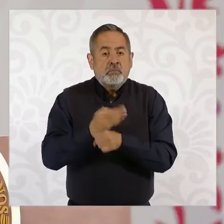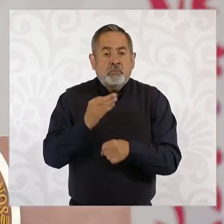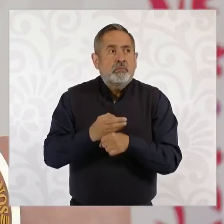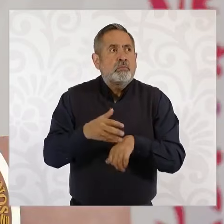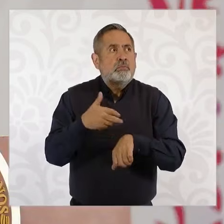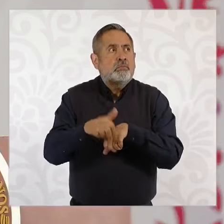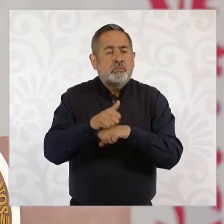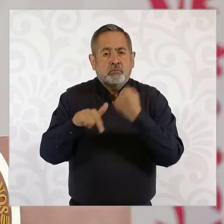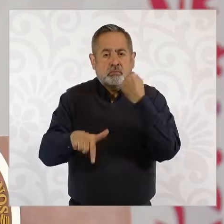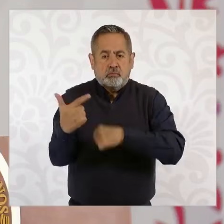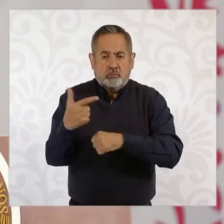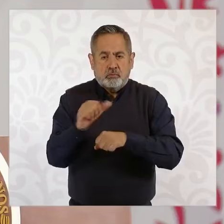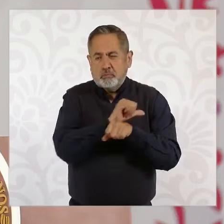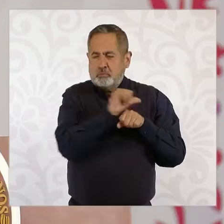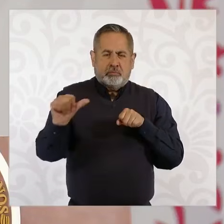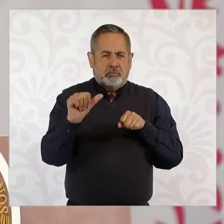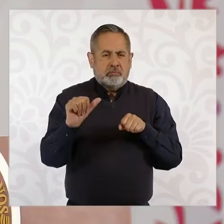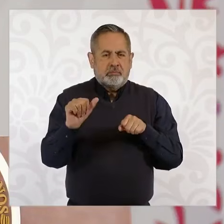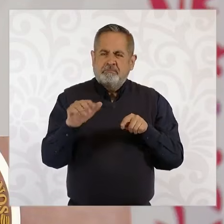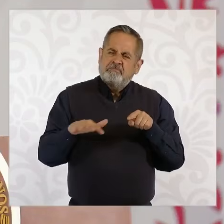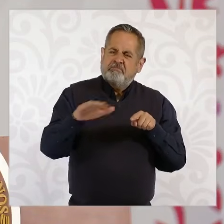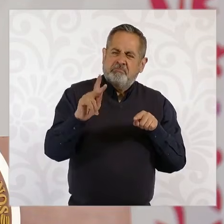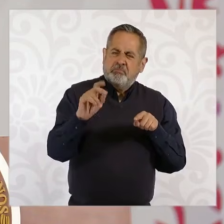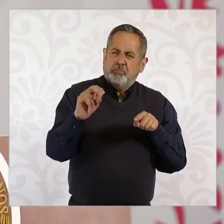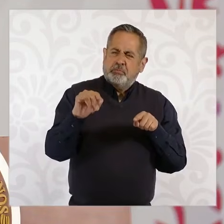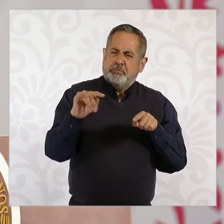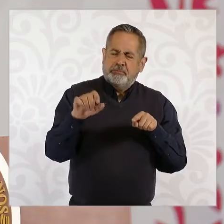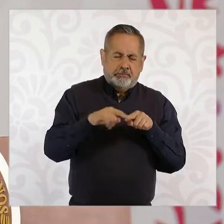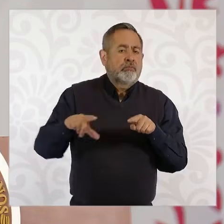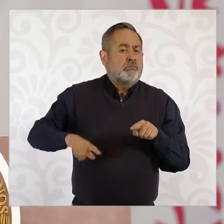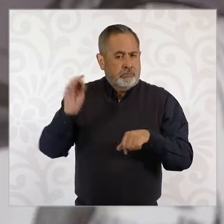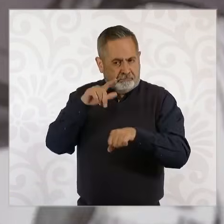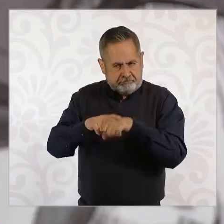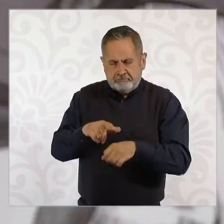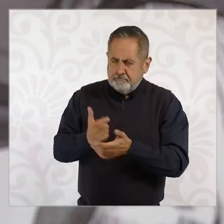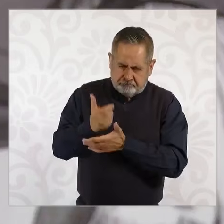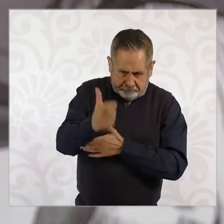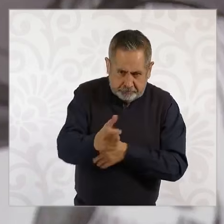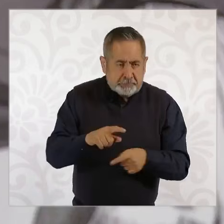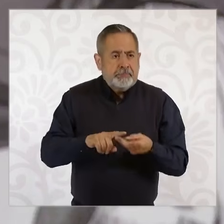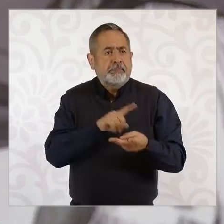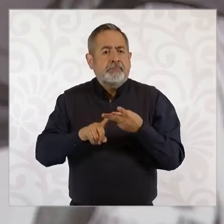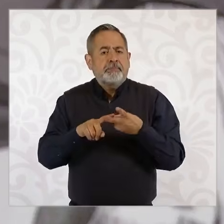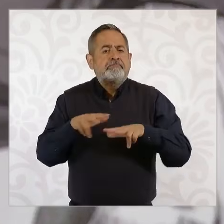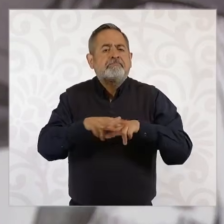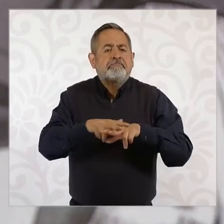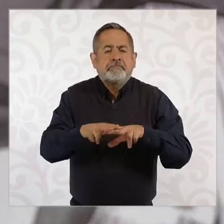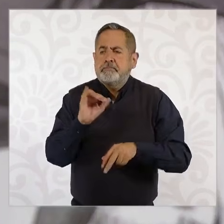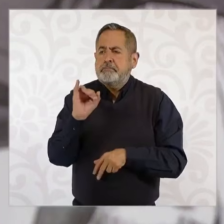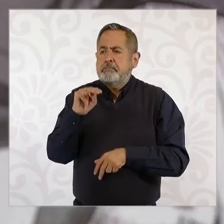línea 12 hacia el poniente. Esa es una inversión del gobierno federal, además de la inversión en el tren insurgente que se